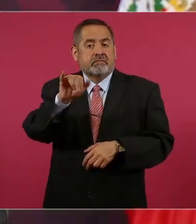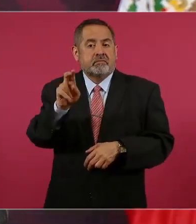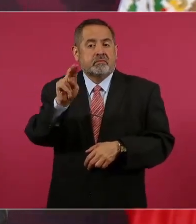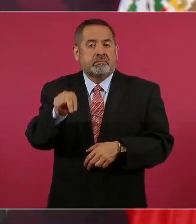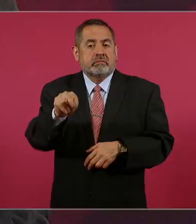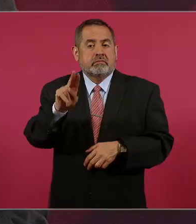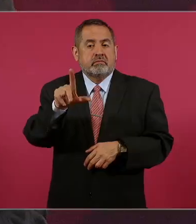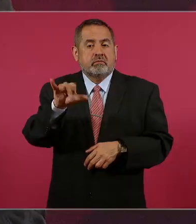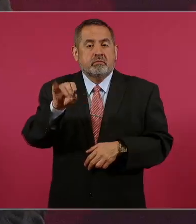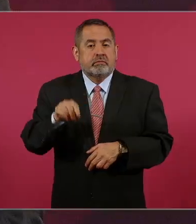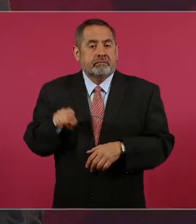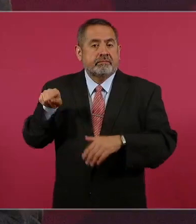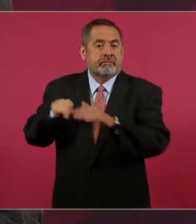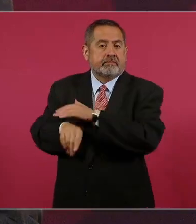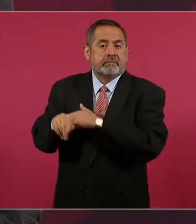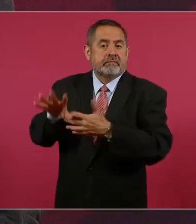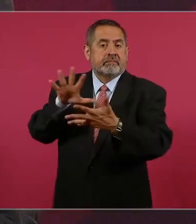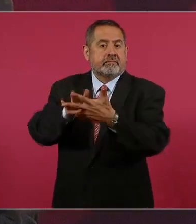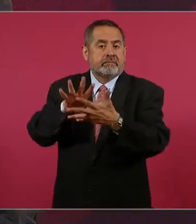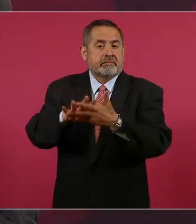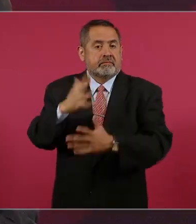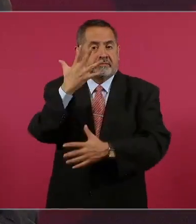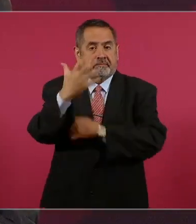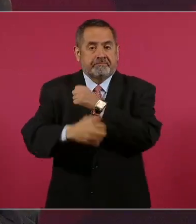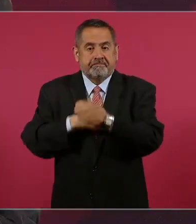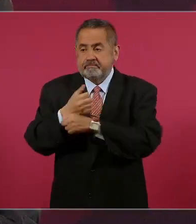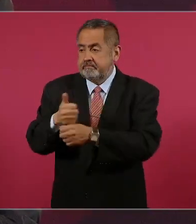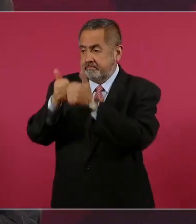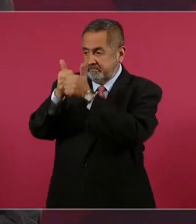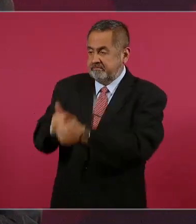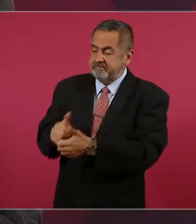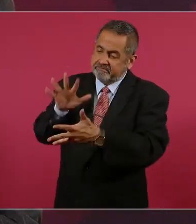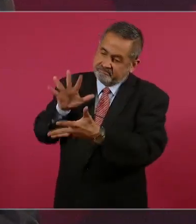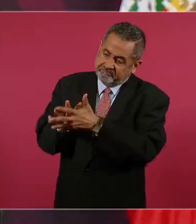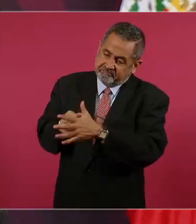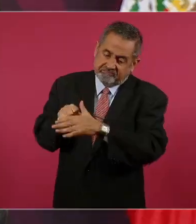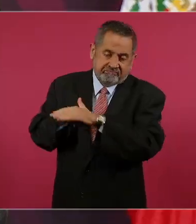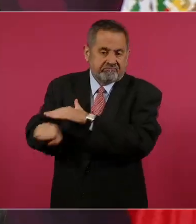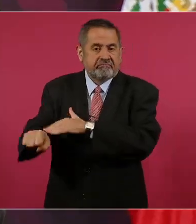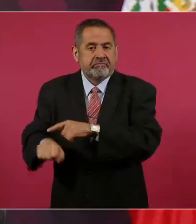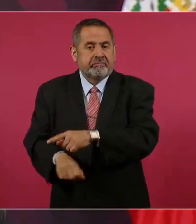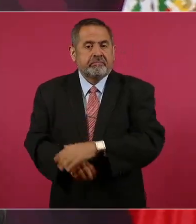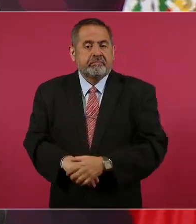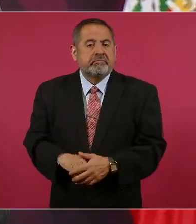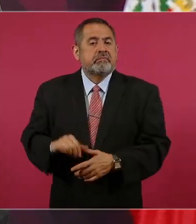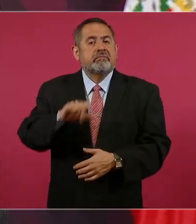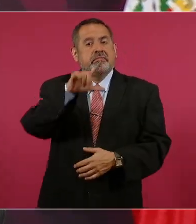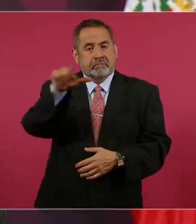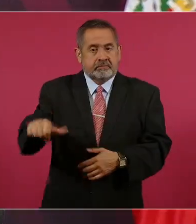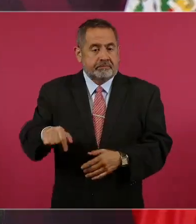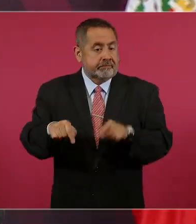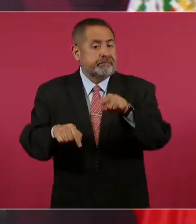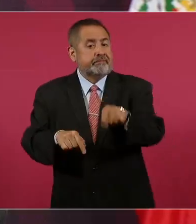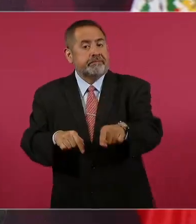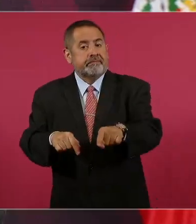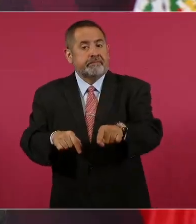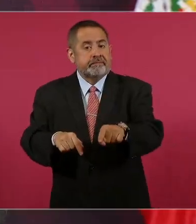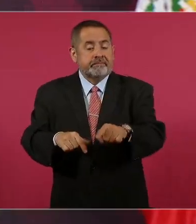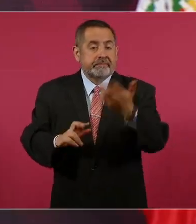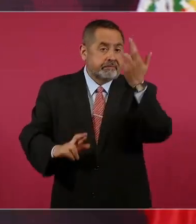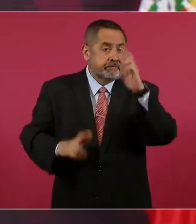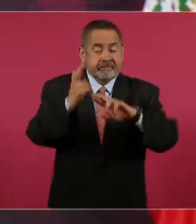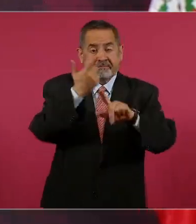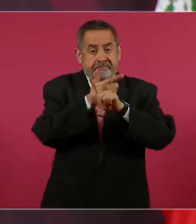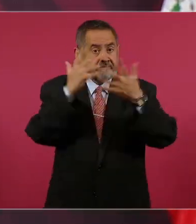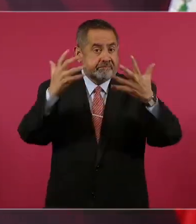Estuvo 5 años preso en San Juan de Ulúa y es liberado cuando triunfa la